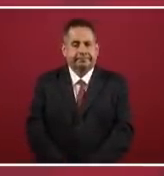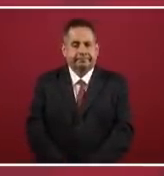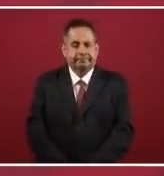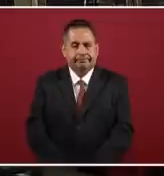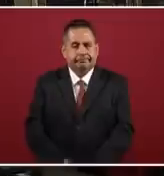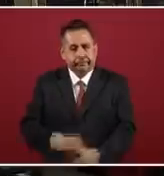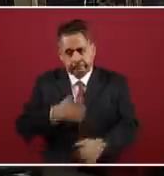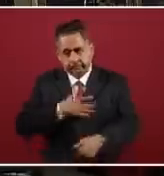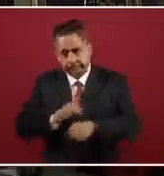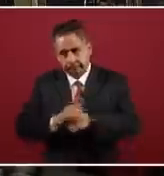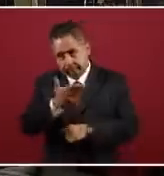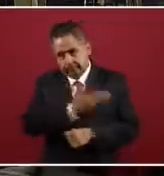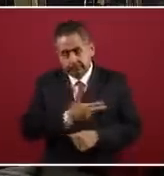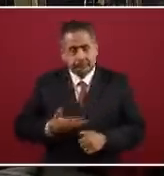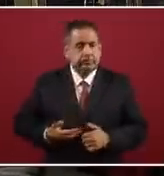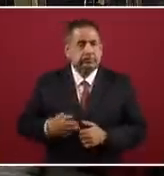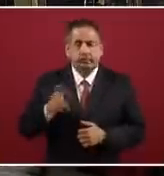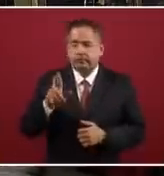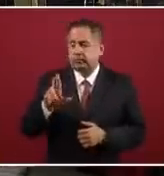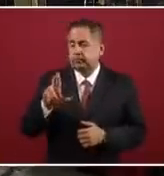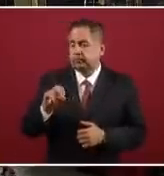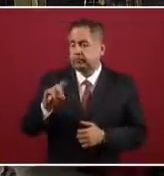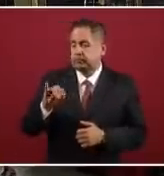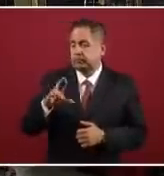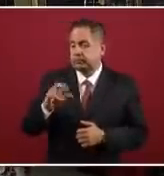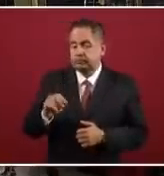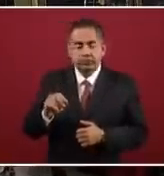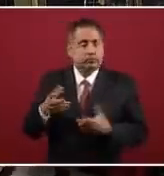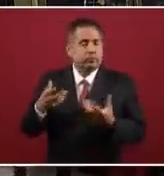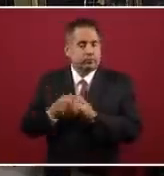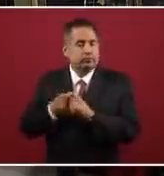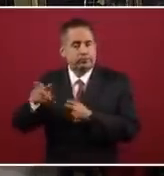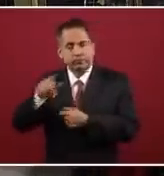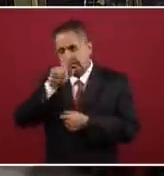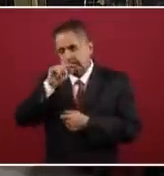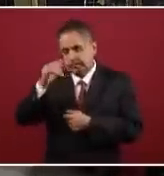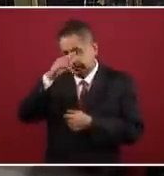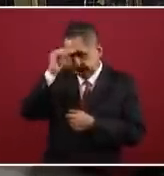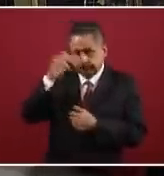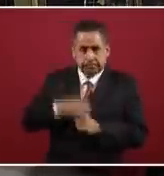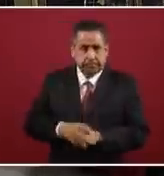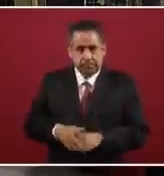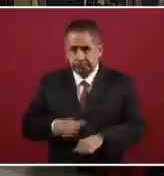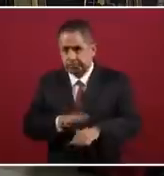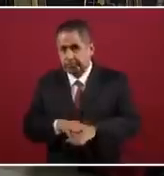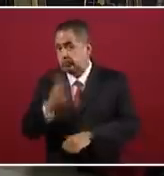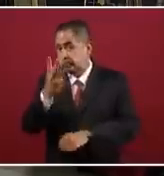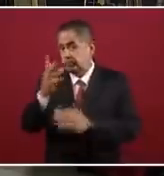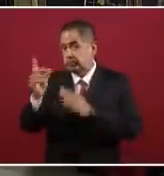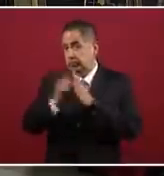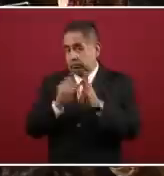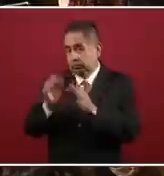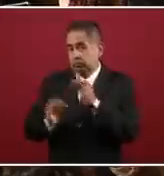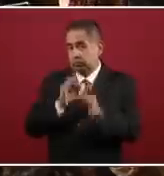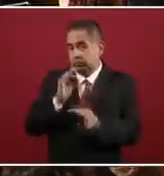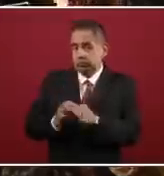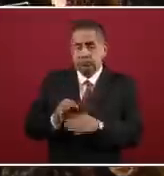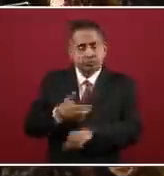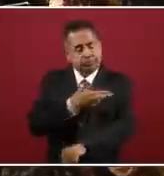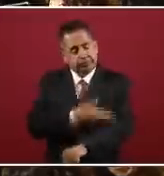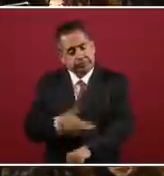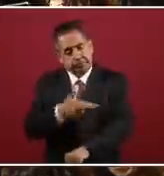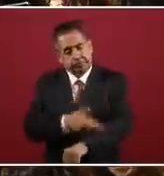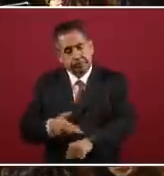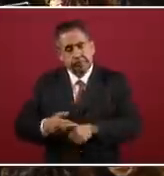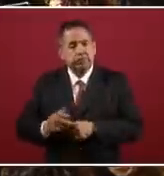Buenos días, presidente. Rodrigo Aguilera, de Siempre Libres, Jalisco y Nayarit. Se cumplen 4 meses ya de que se iniciara un proceso en contra de quien